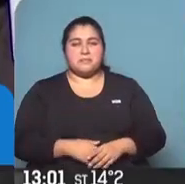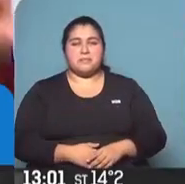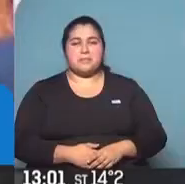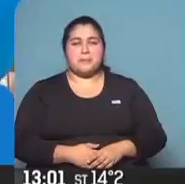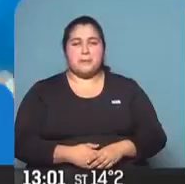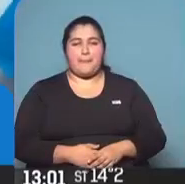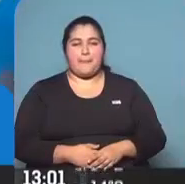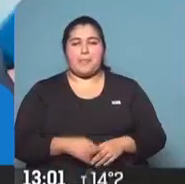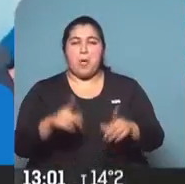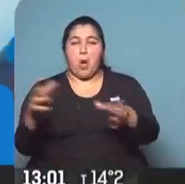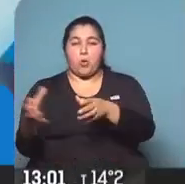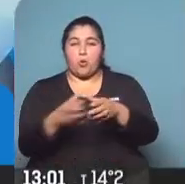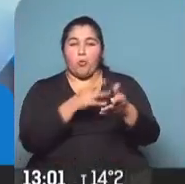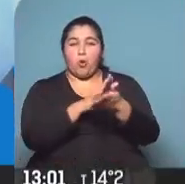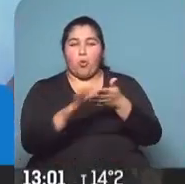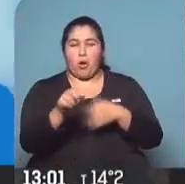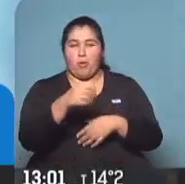el galgo